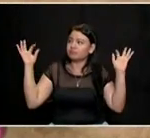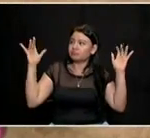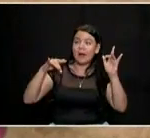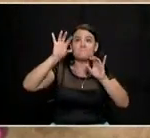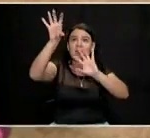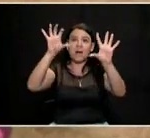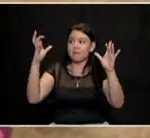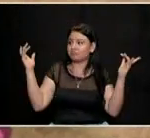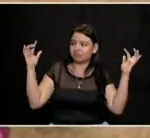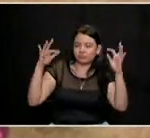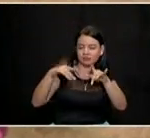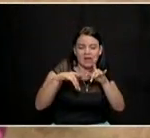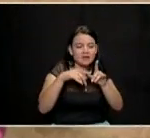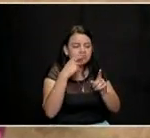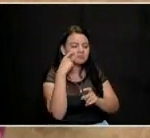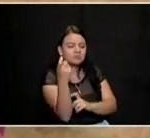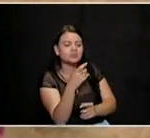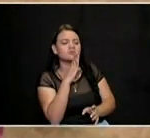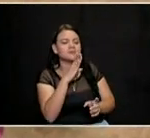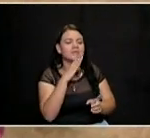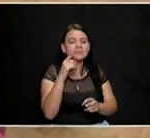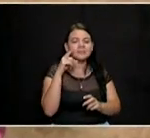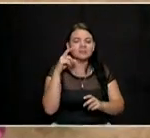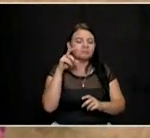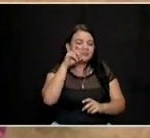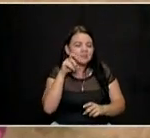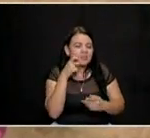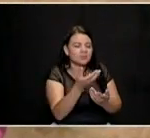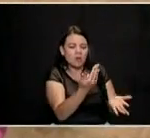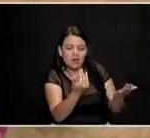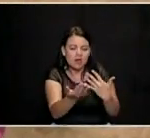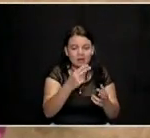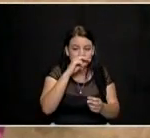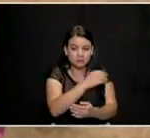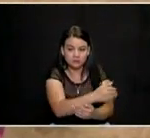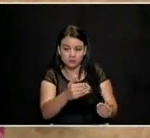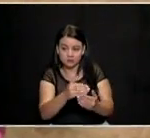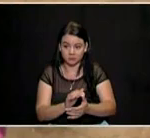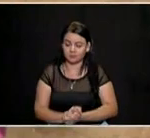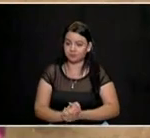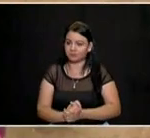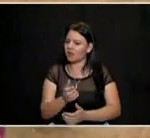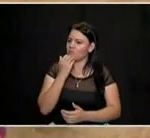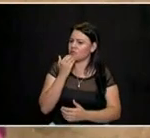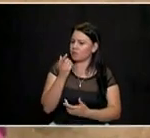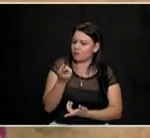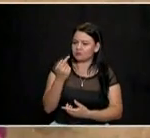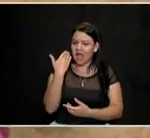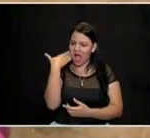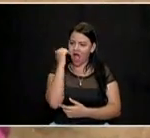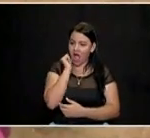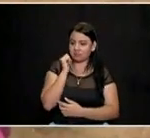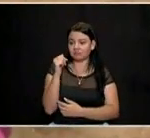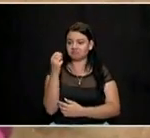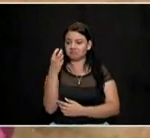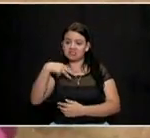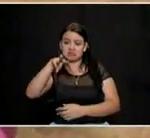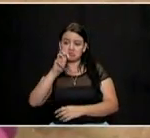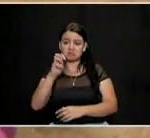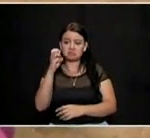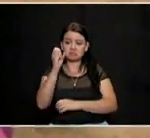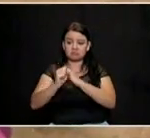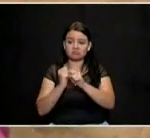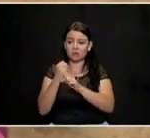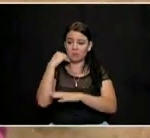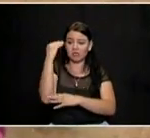porque la prostitución en colombia está legalizada una persona una mujer mayor de 18 años que ejerce y que tenga sus documentos al